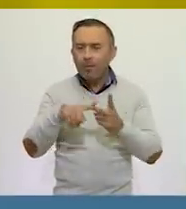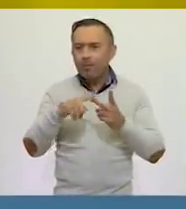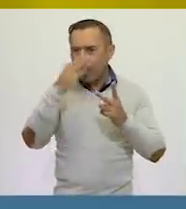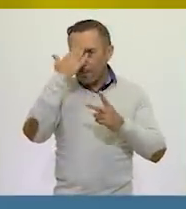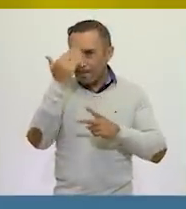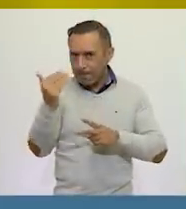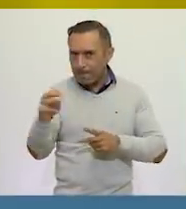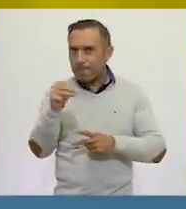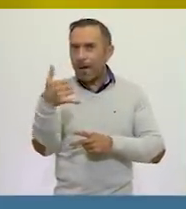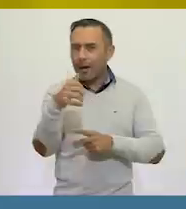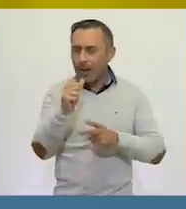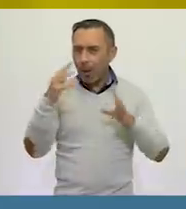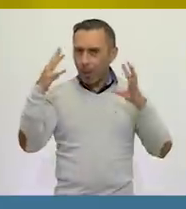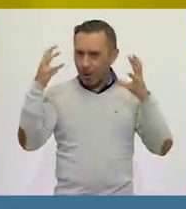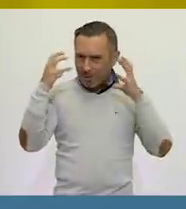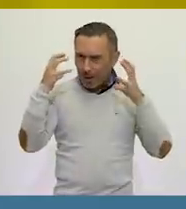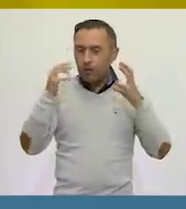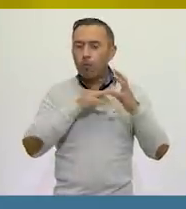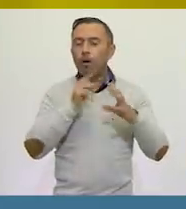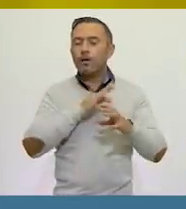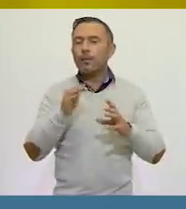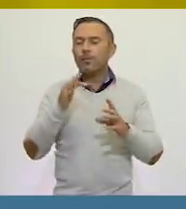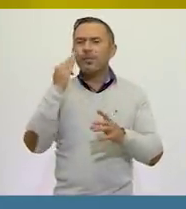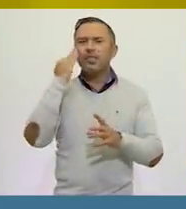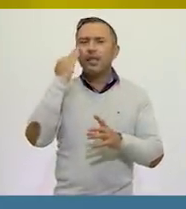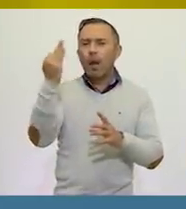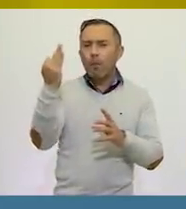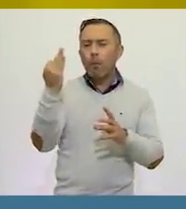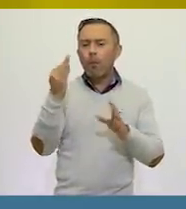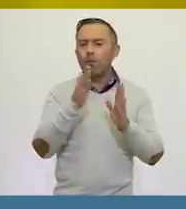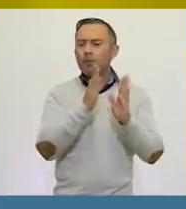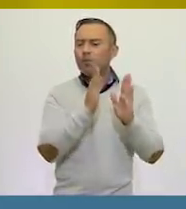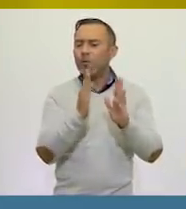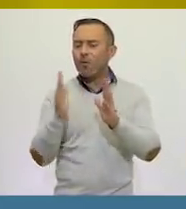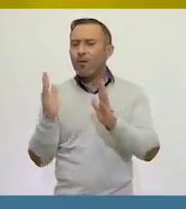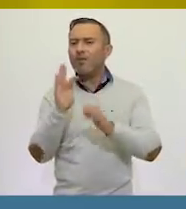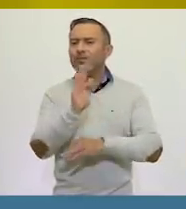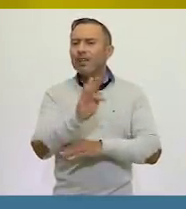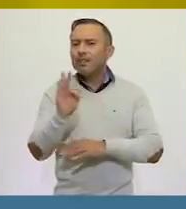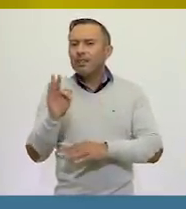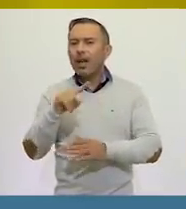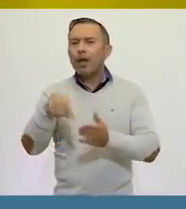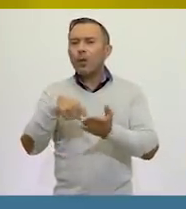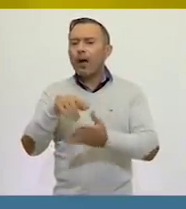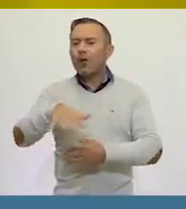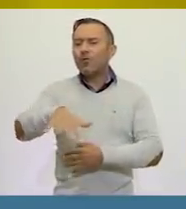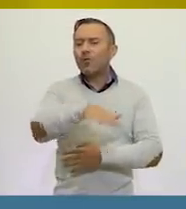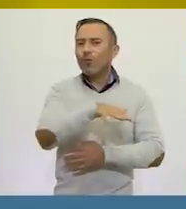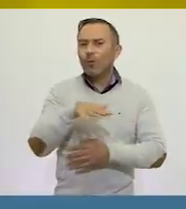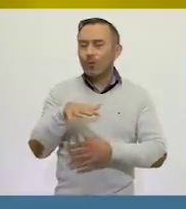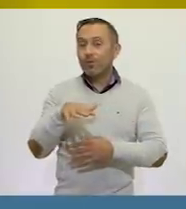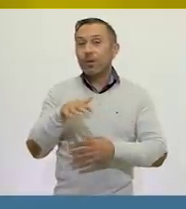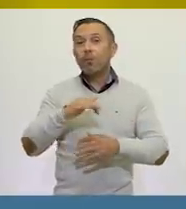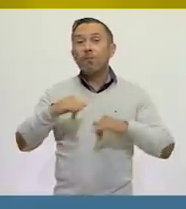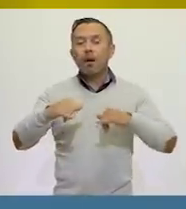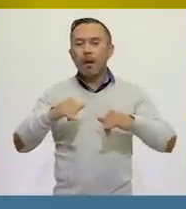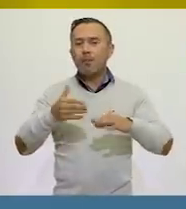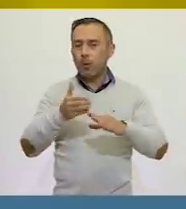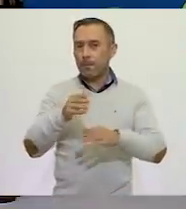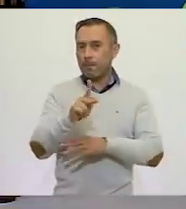ubicándolos en el tiempo y espacio, es decir, en su ubicación geográfica y su periodo, ya fuera preclásico o